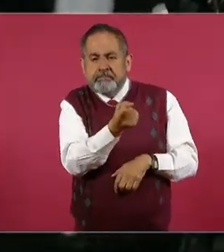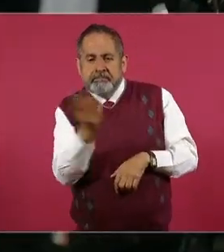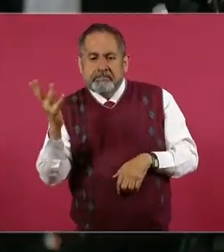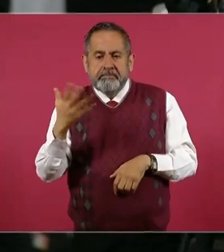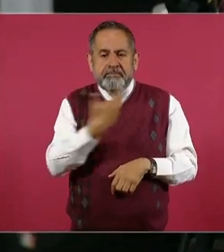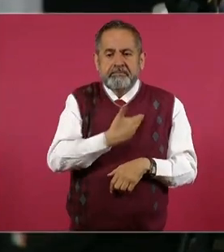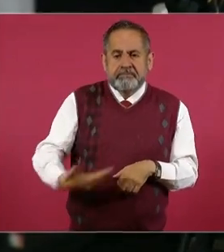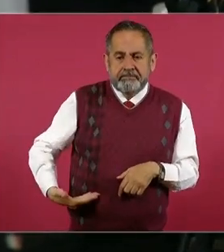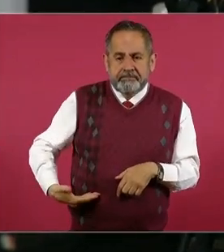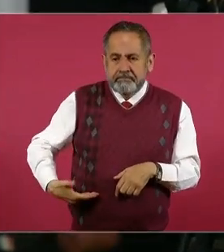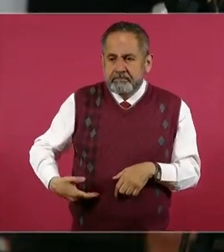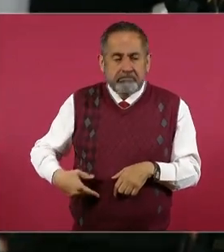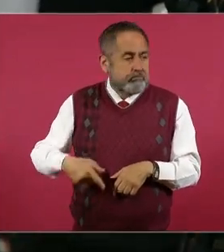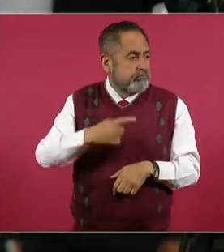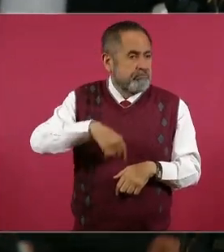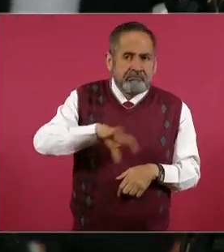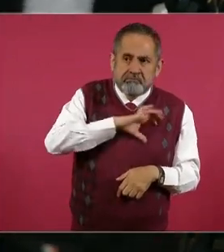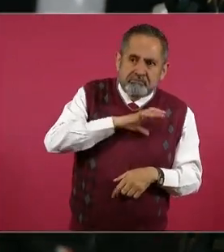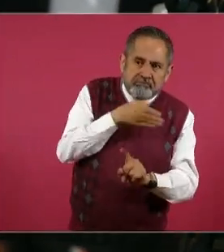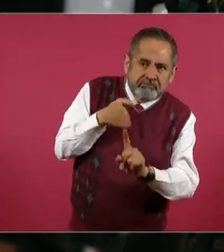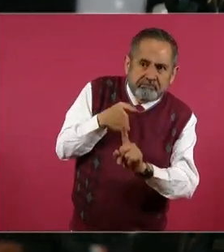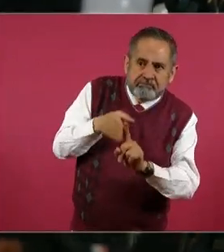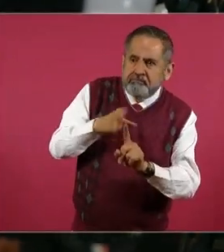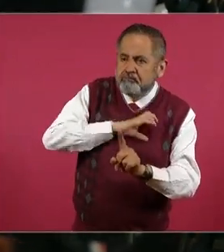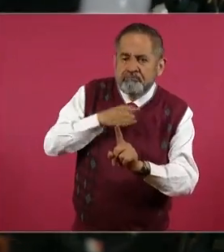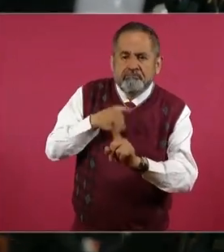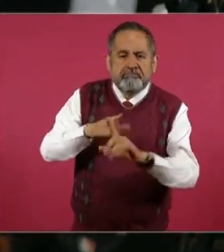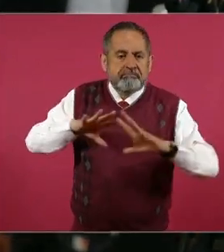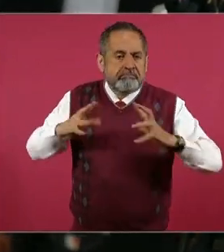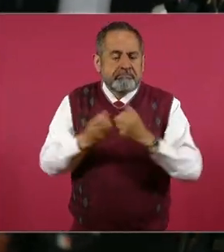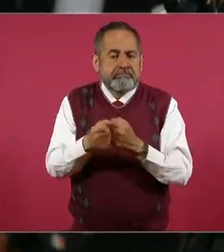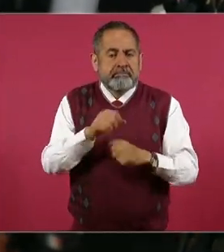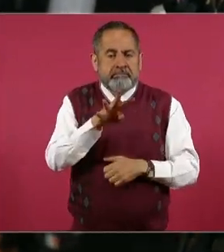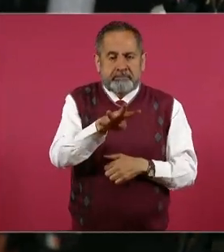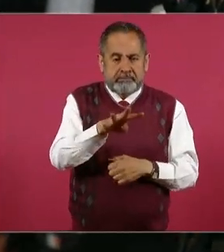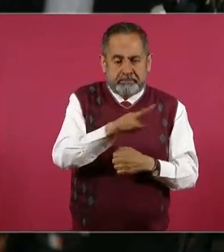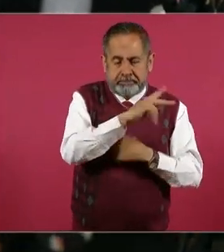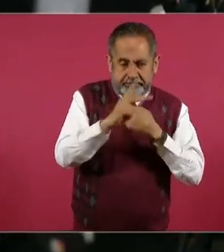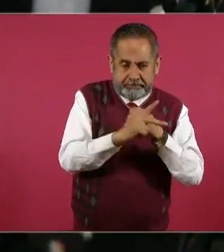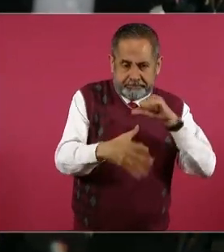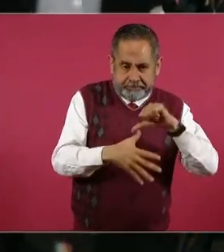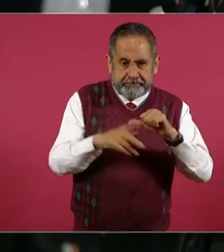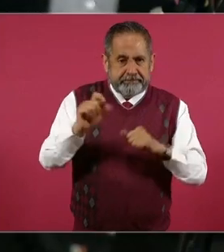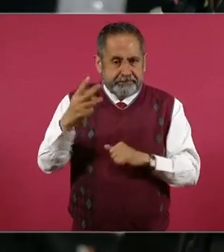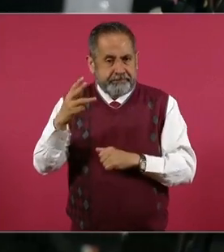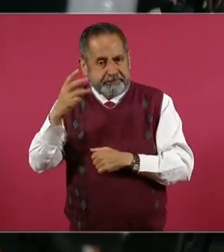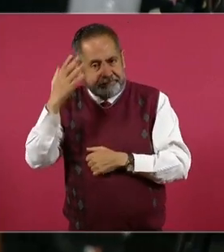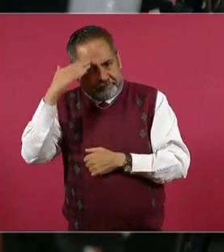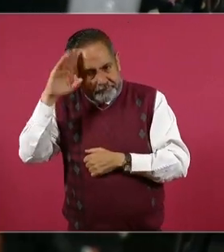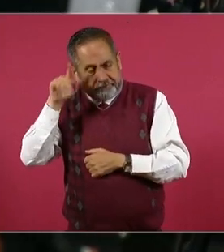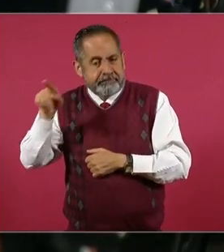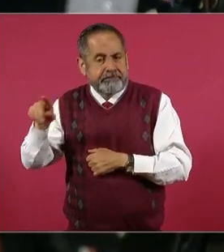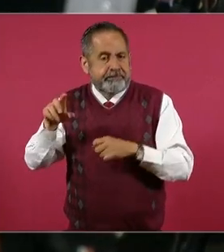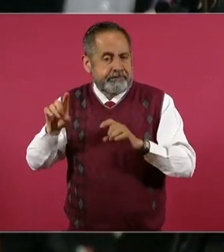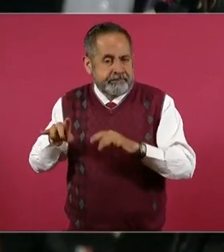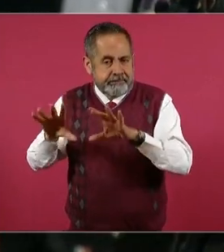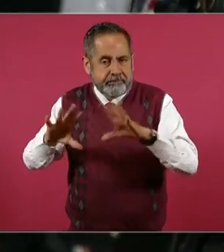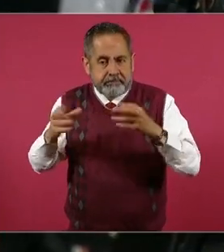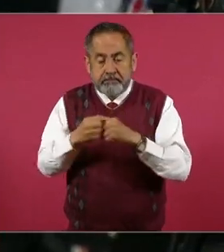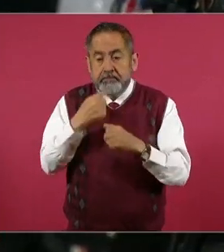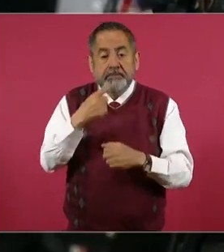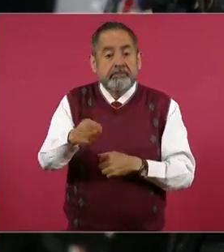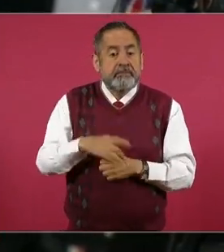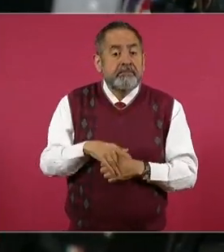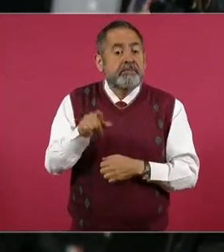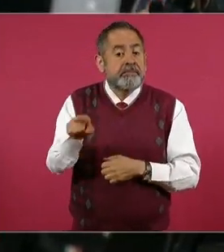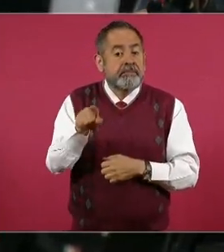se analiza la popularidad de los mandatarios de 19 países de América y 23 de Europa, Asia y Australia, y revela que usted, el presidente Andrés Manuel López Obrador,